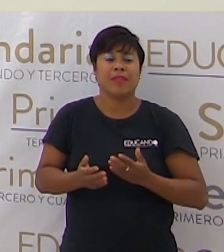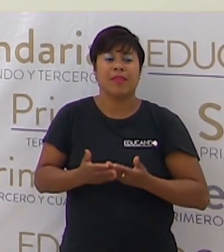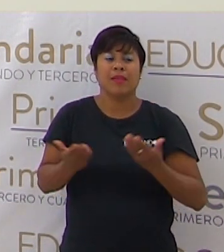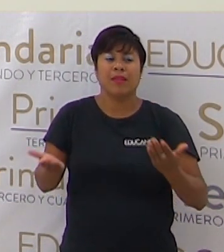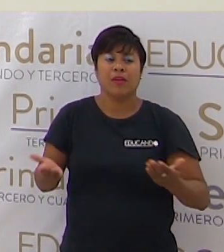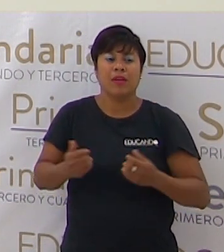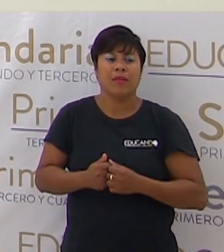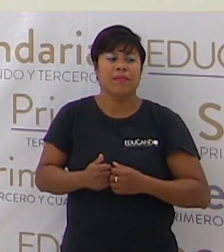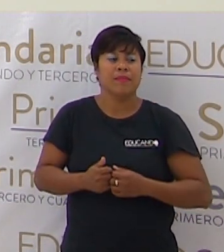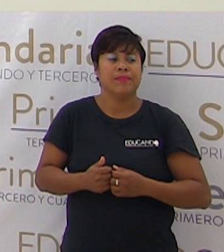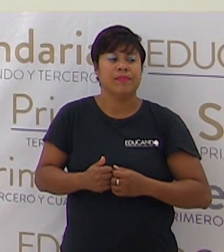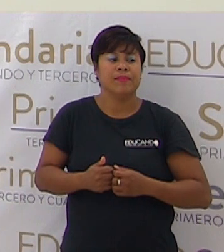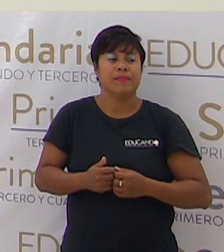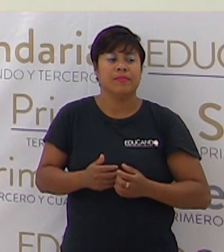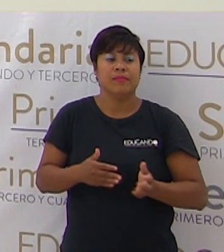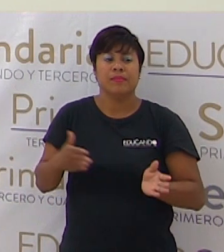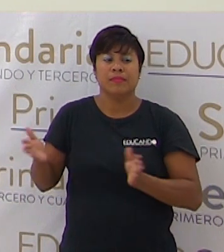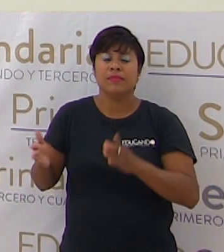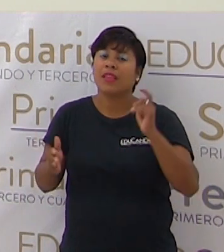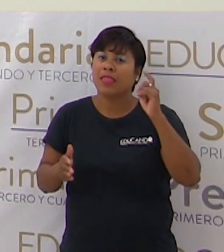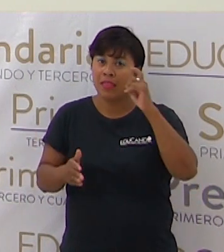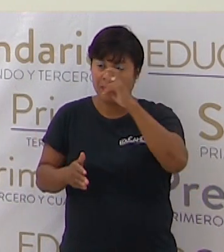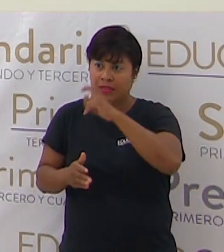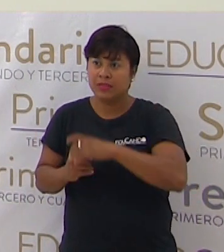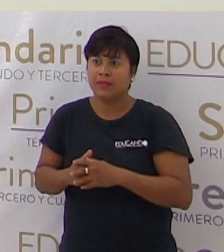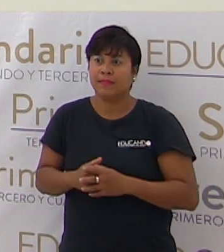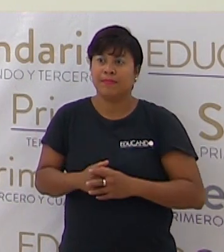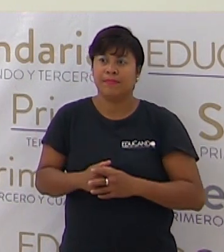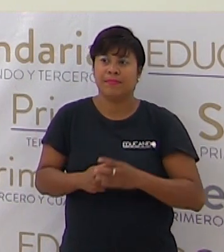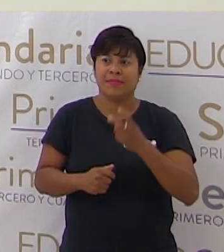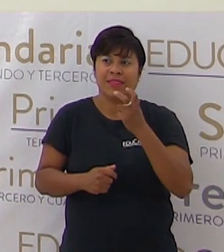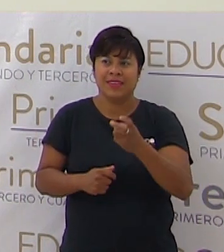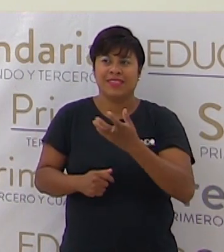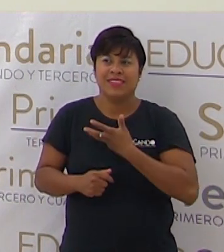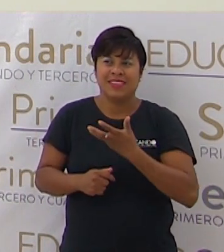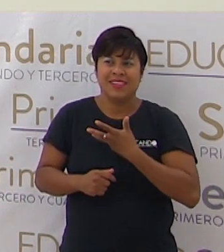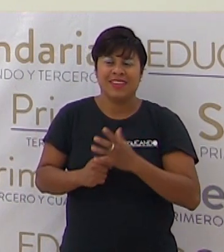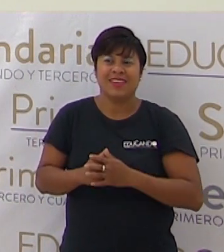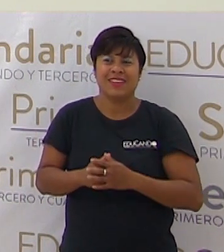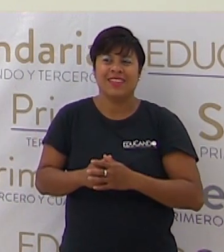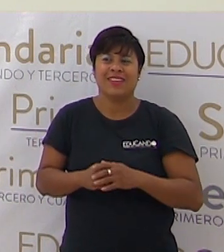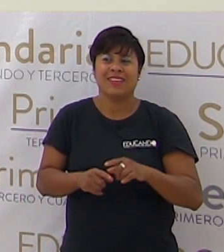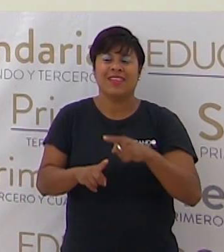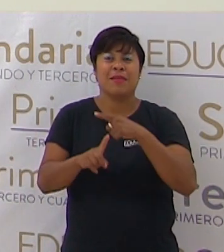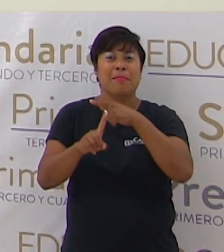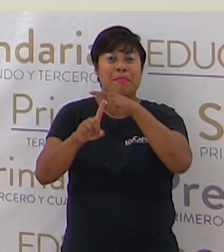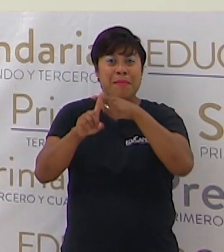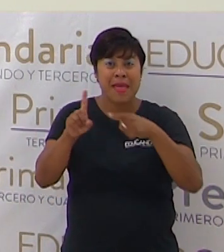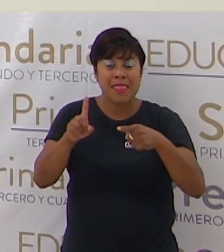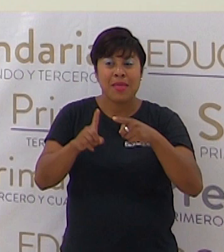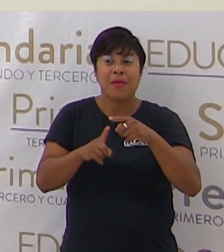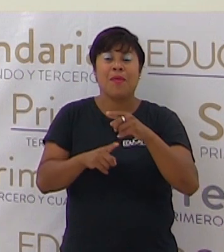Ahora, viene la parte difícil. Este tiene medio cuarto,